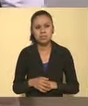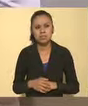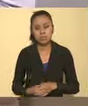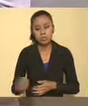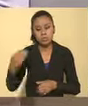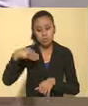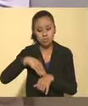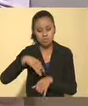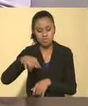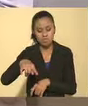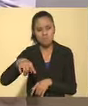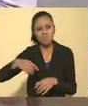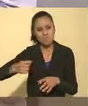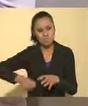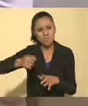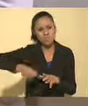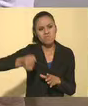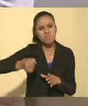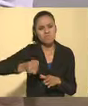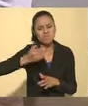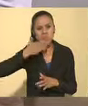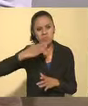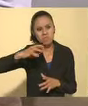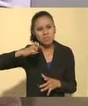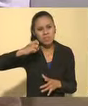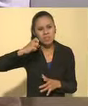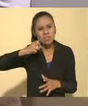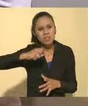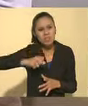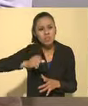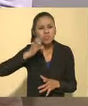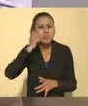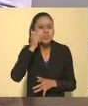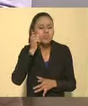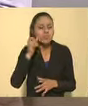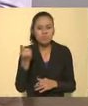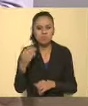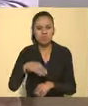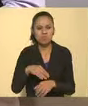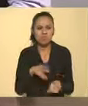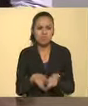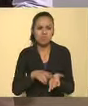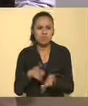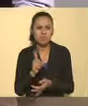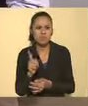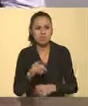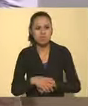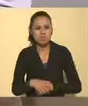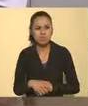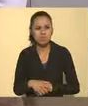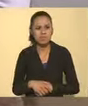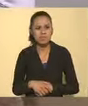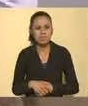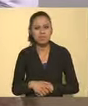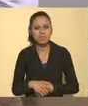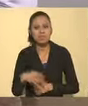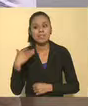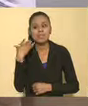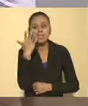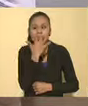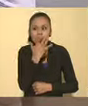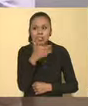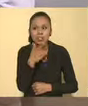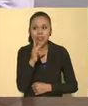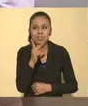Se lo pones ahí, lo revuelves bien con los limoncito y ya no se les pone negro. Que no sabe, o sea, sabe rico, pero no se antoja,